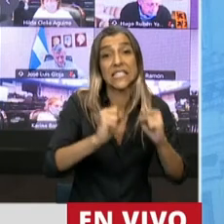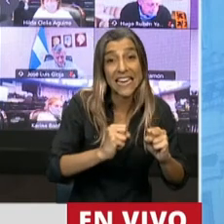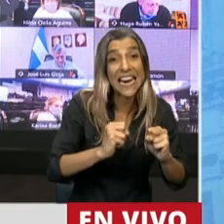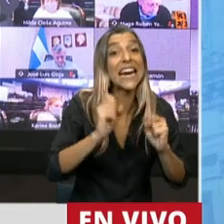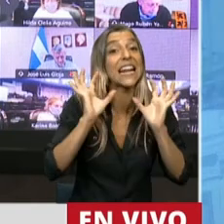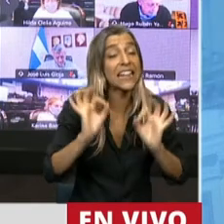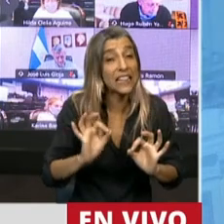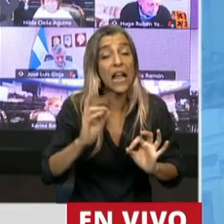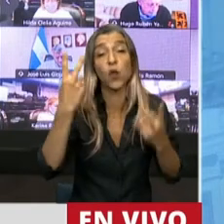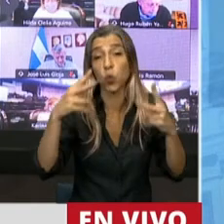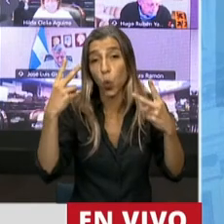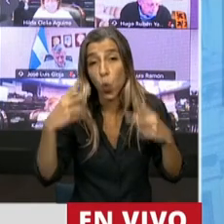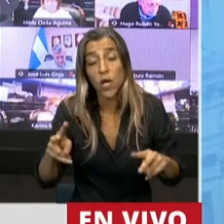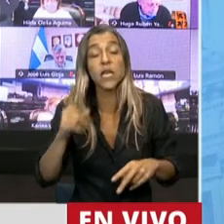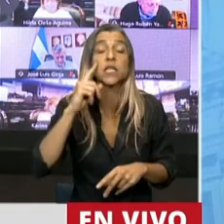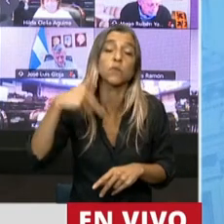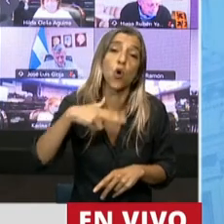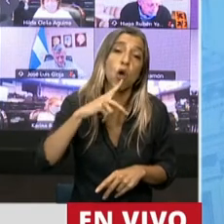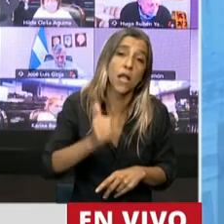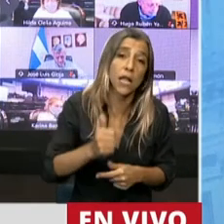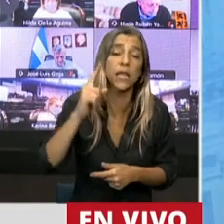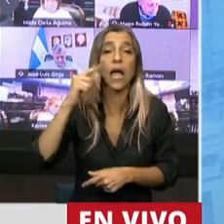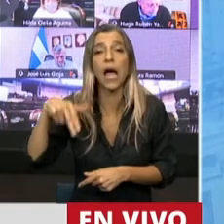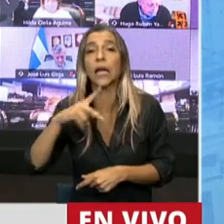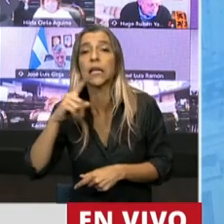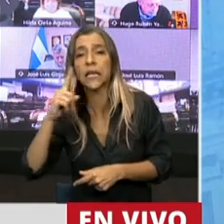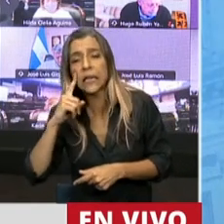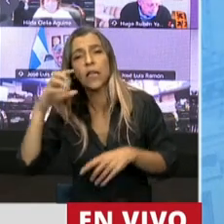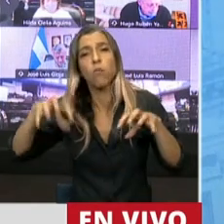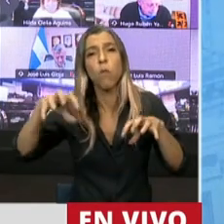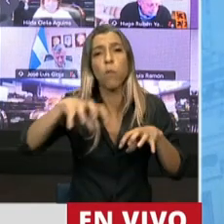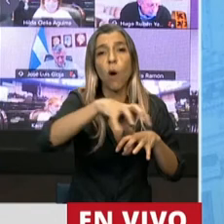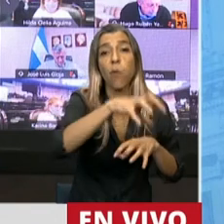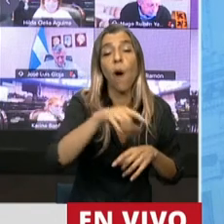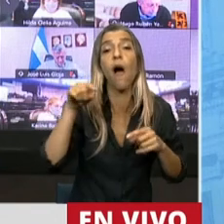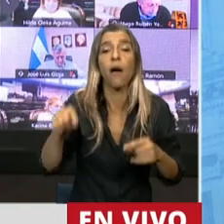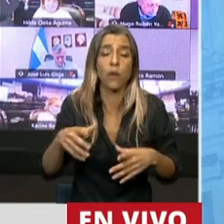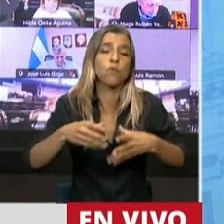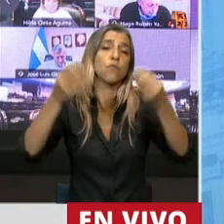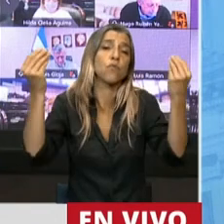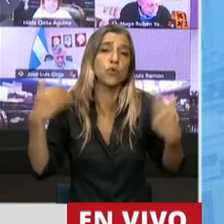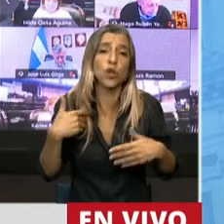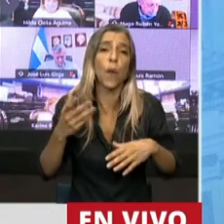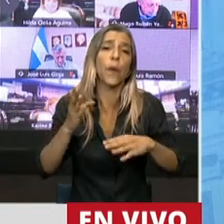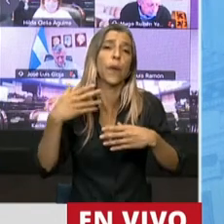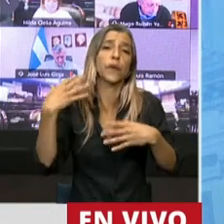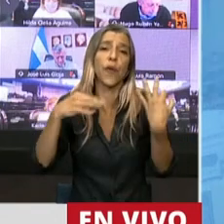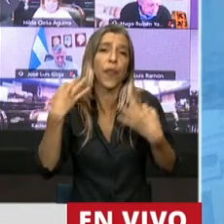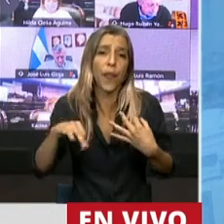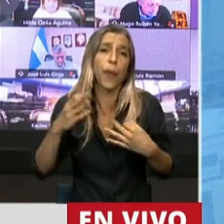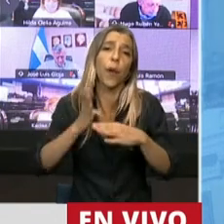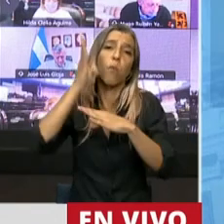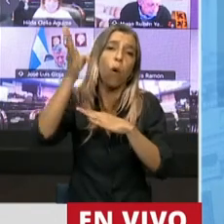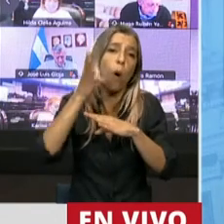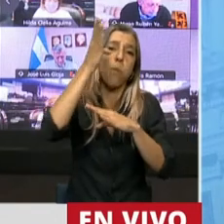de Turismo, INTA, INTI, tantos organismos que tienen que ir a tantas ciudades, no las quiero mencionar porque